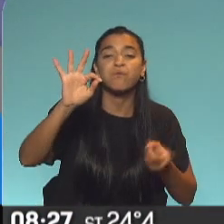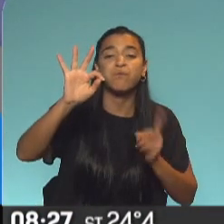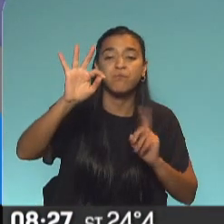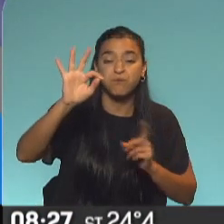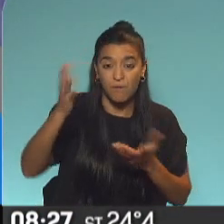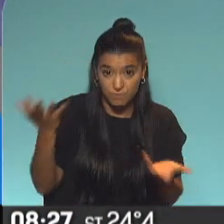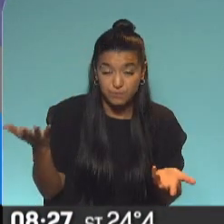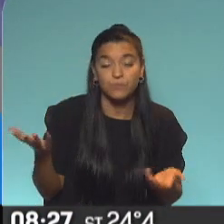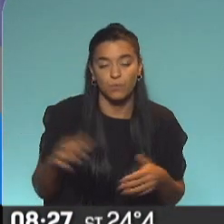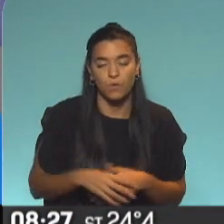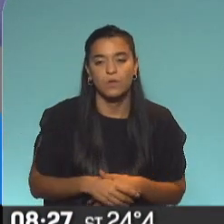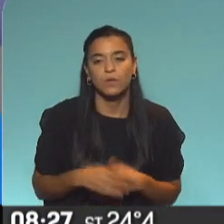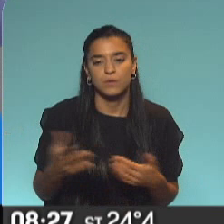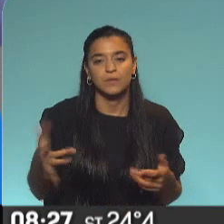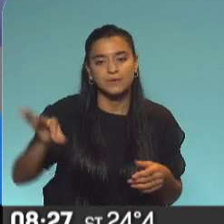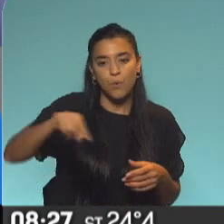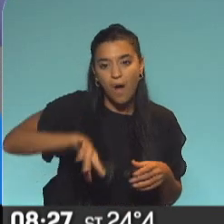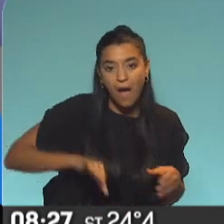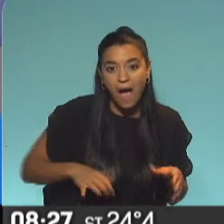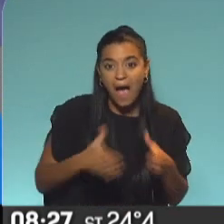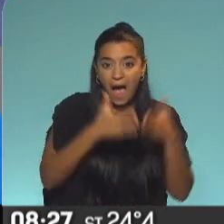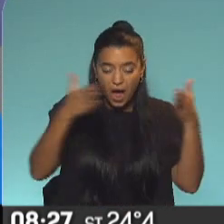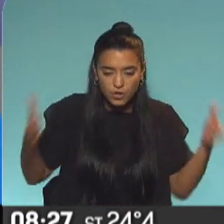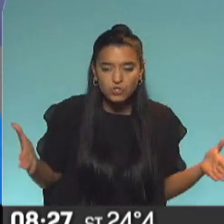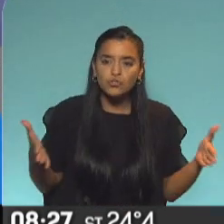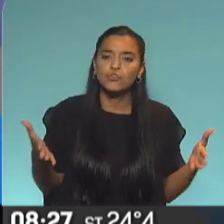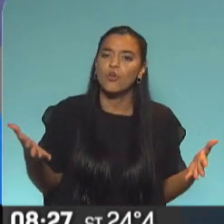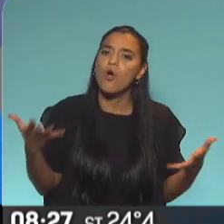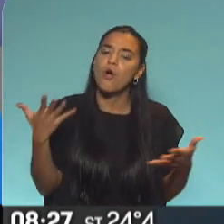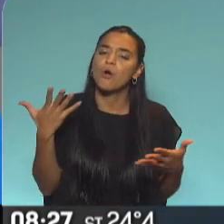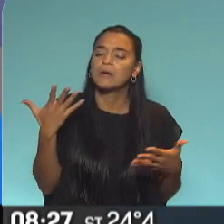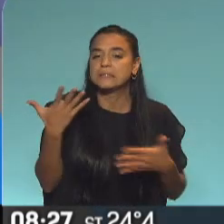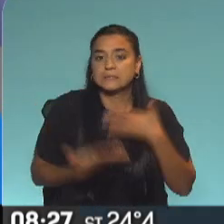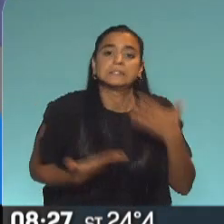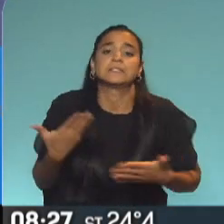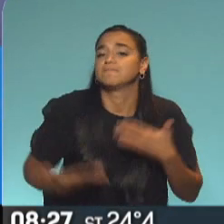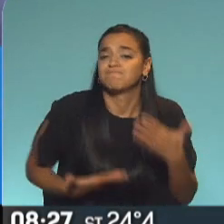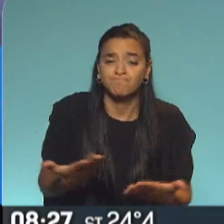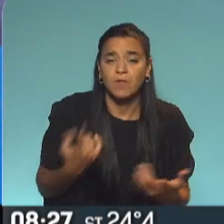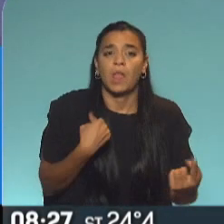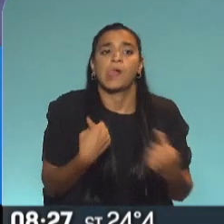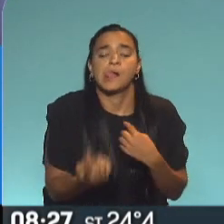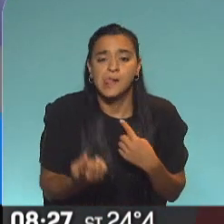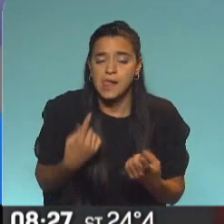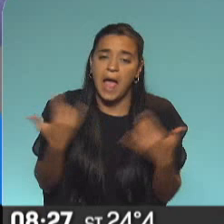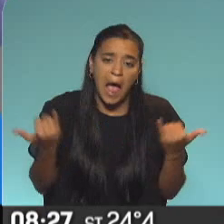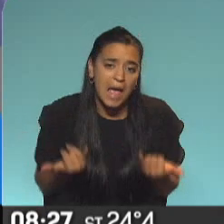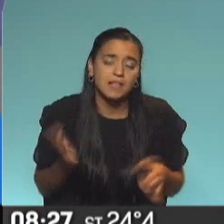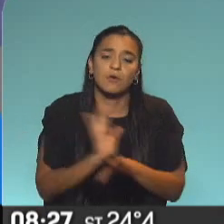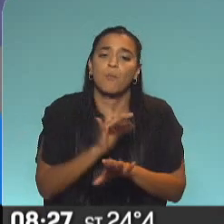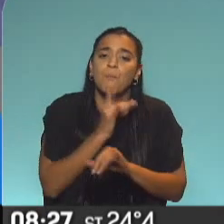realmente un año de muchísimo, un poco los porrazos, ¿no? Porque tuvimos que ir y venir, hubo